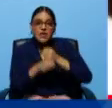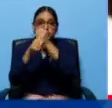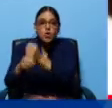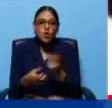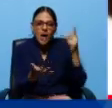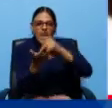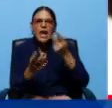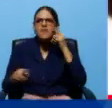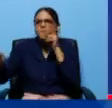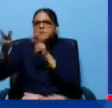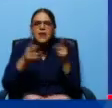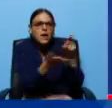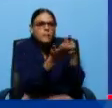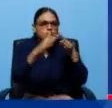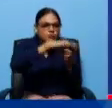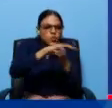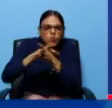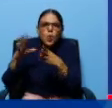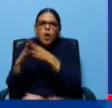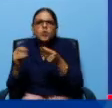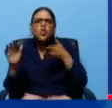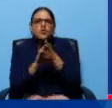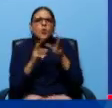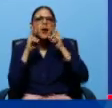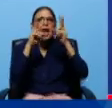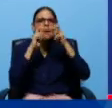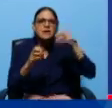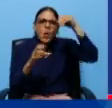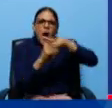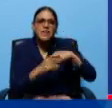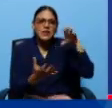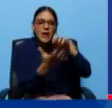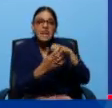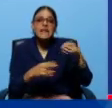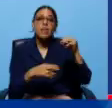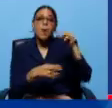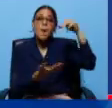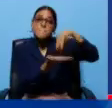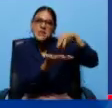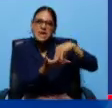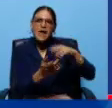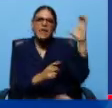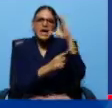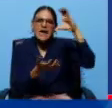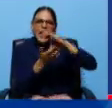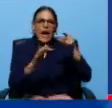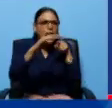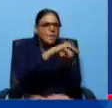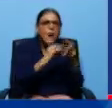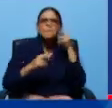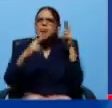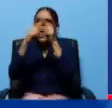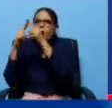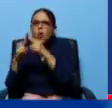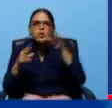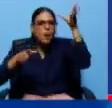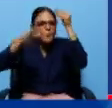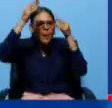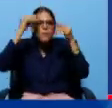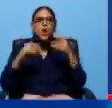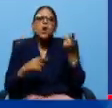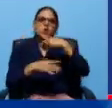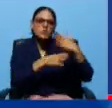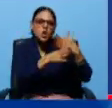recorrer los centros de investigación del Estado Miranda y de Caracas, el Museo de Ciencia, para compartir ese gran diálogo